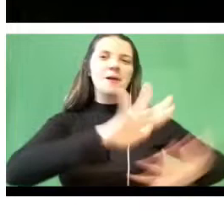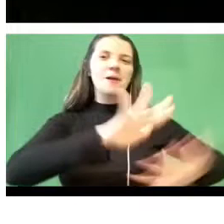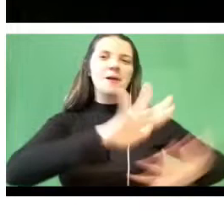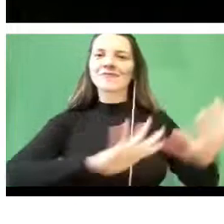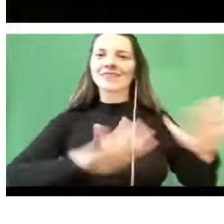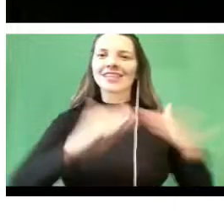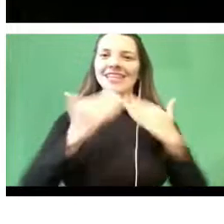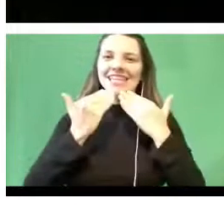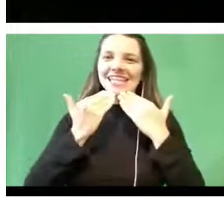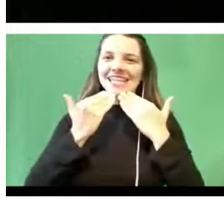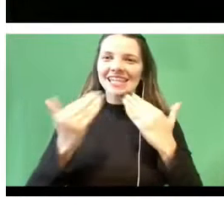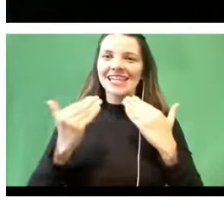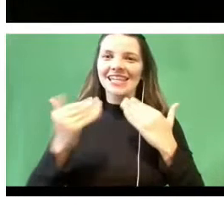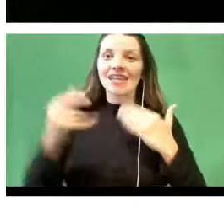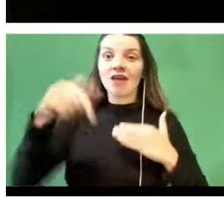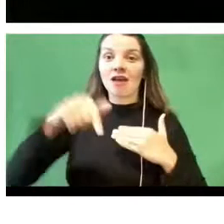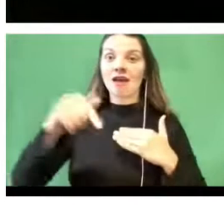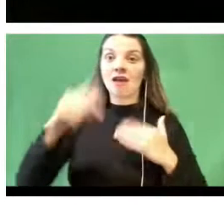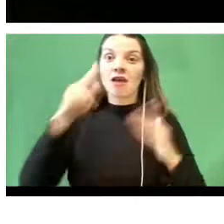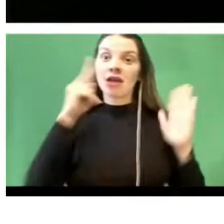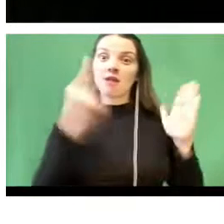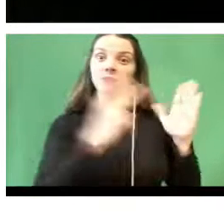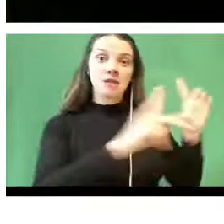si ya están viendo mi presentación.